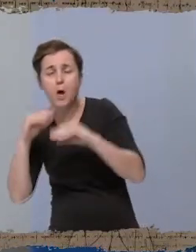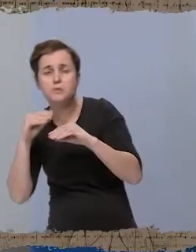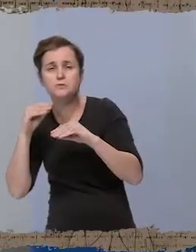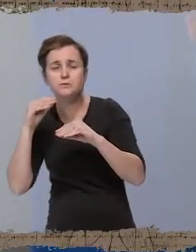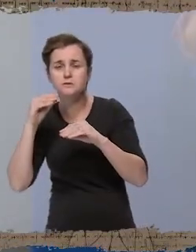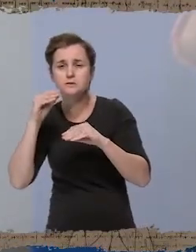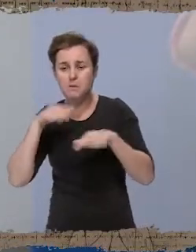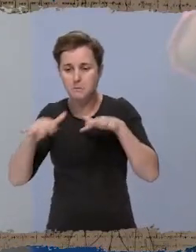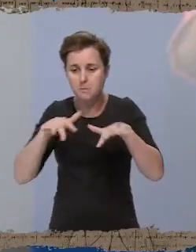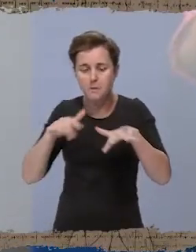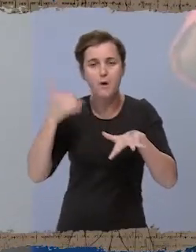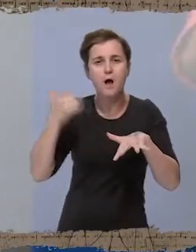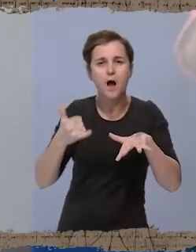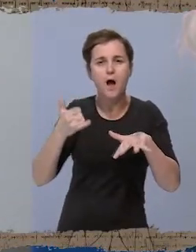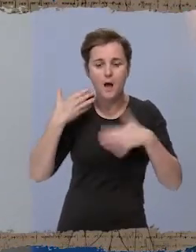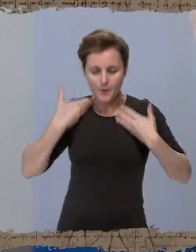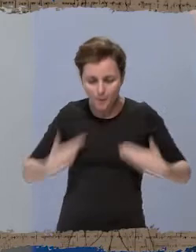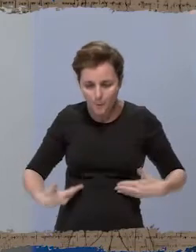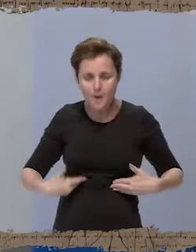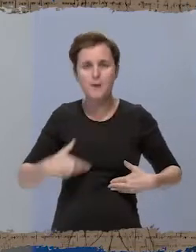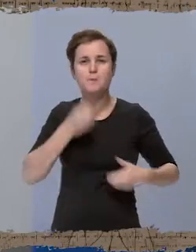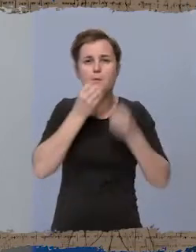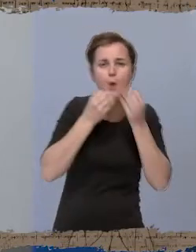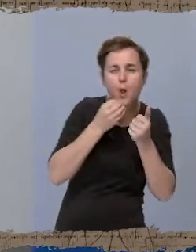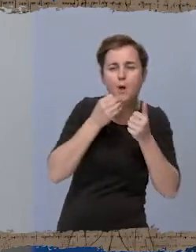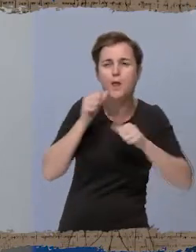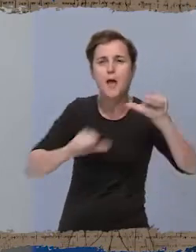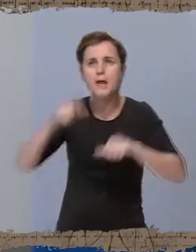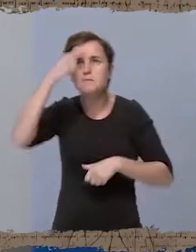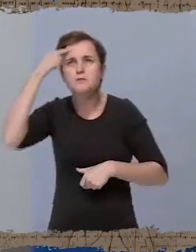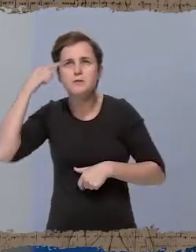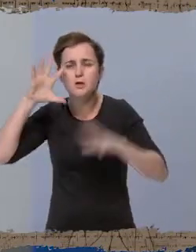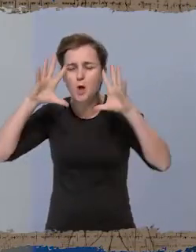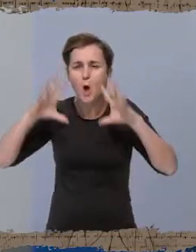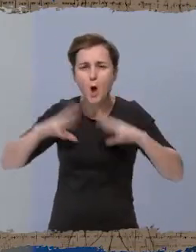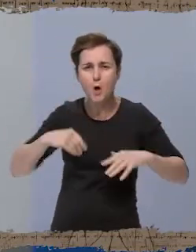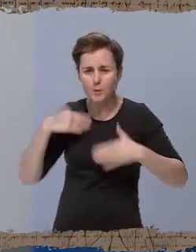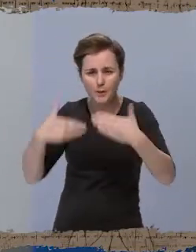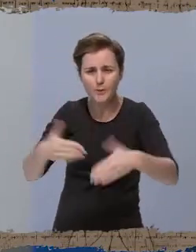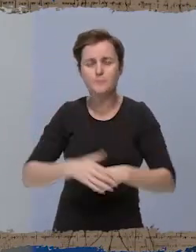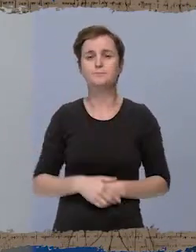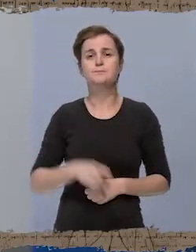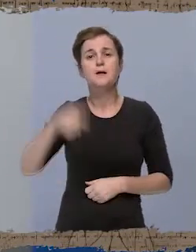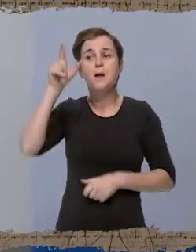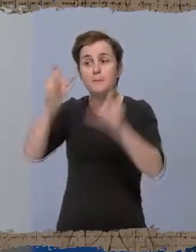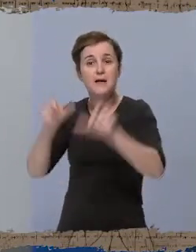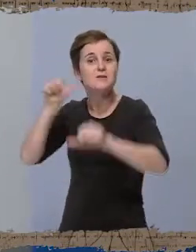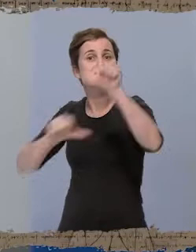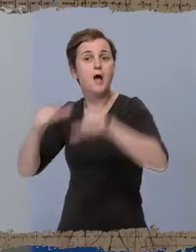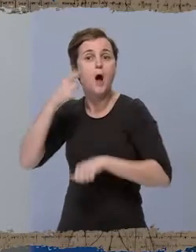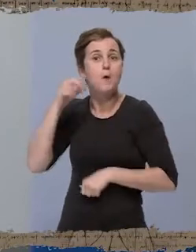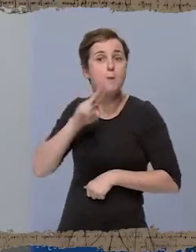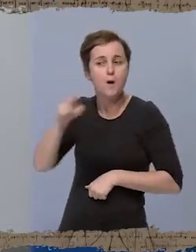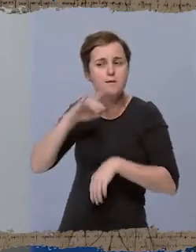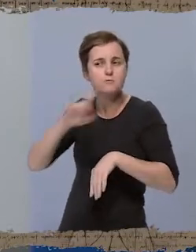acostamos, desarrollamos procesos biológicos, químicos, psicológicos y muchísimos más que los científicos